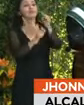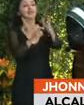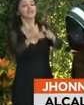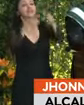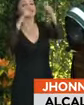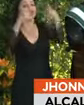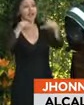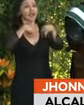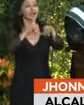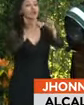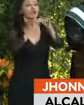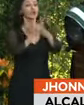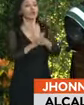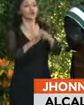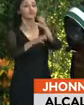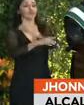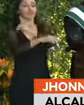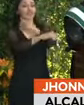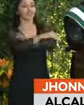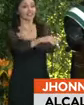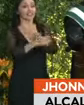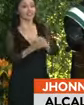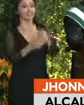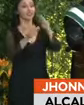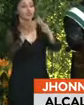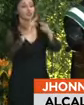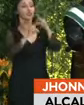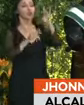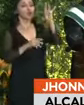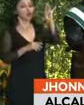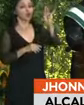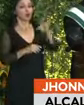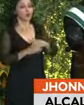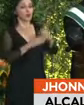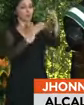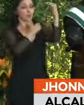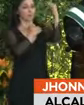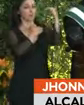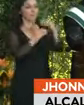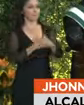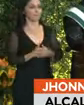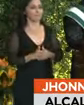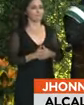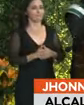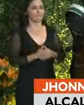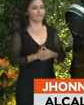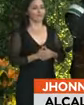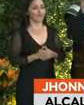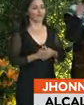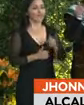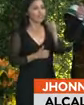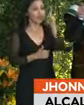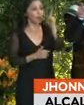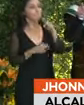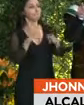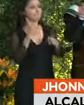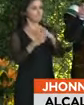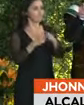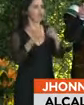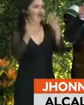que tenemos todavía en el distrito número 8 de Santa Cruz. Y allá también hay